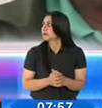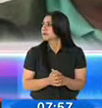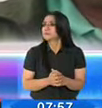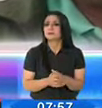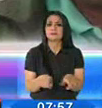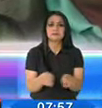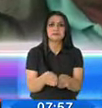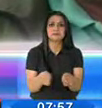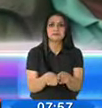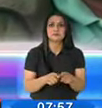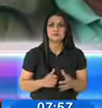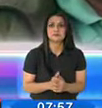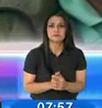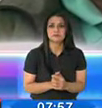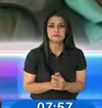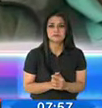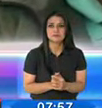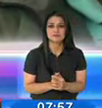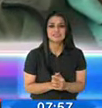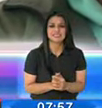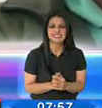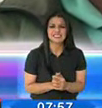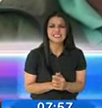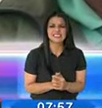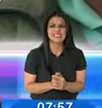color así mismo